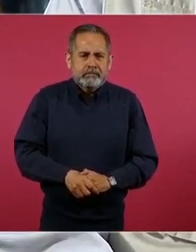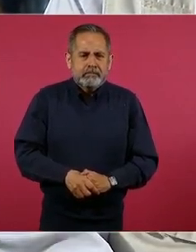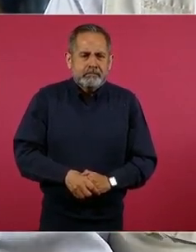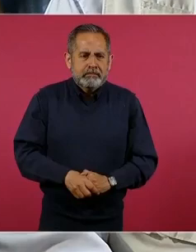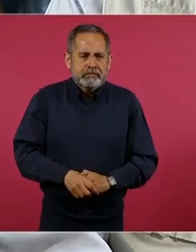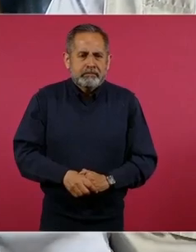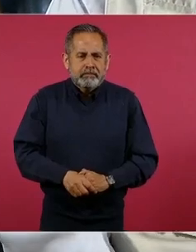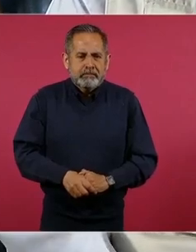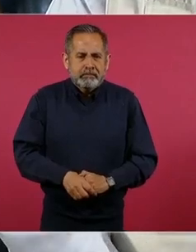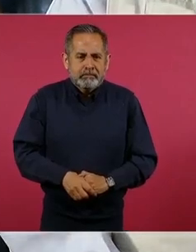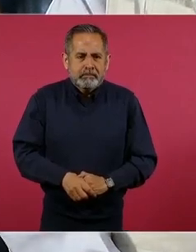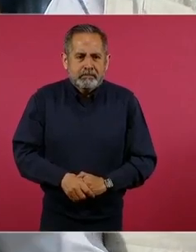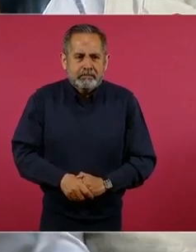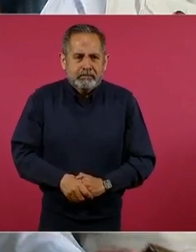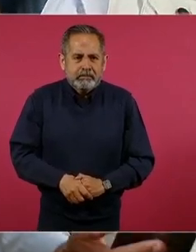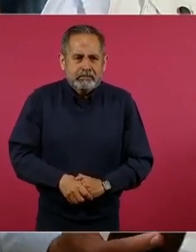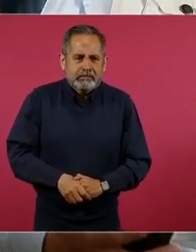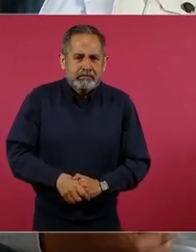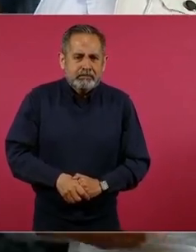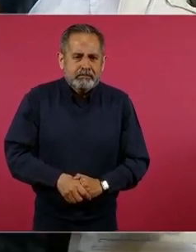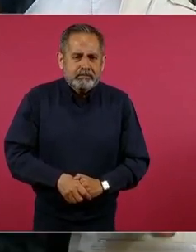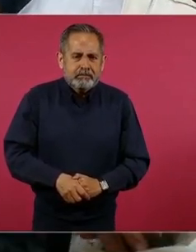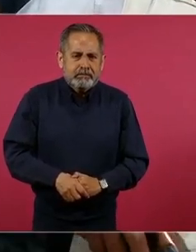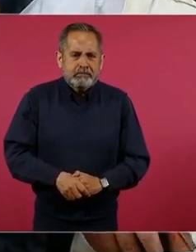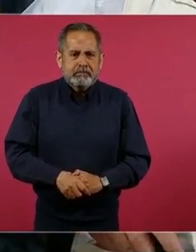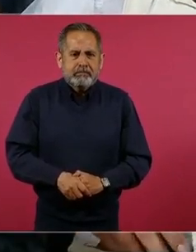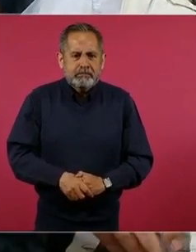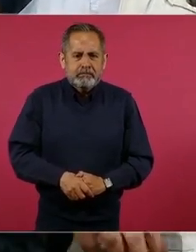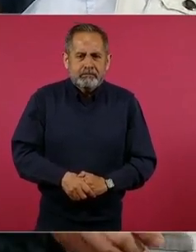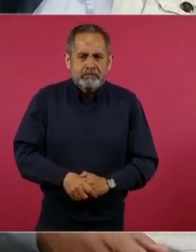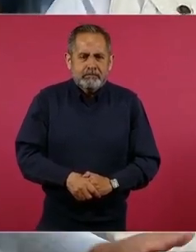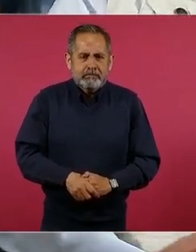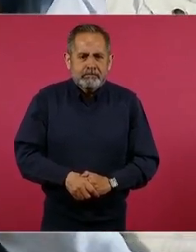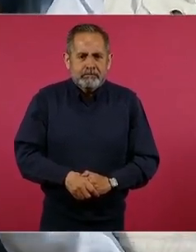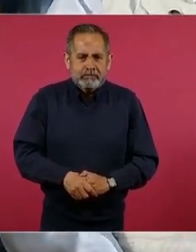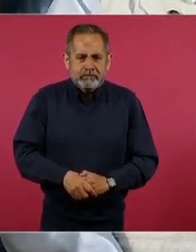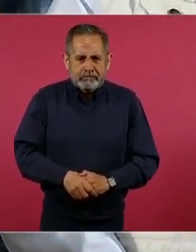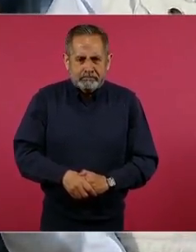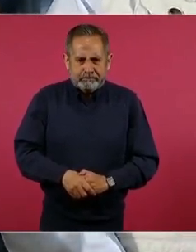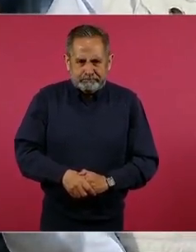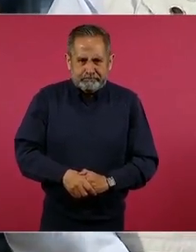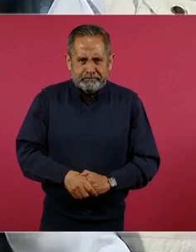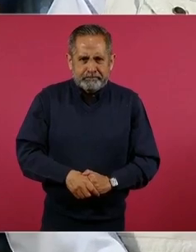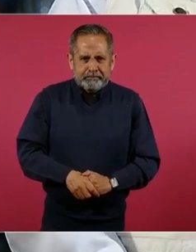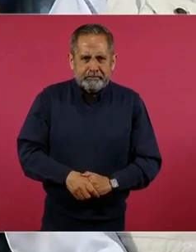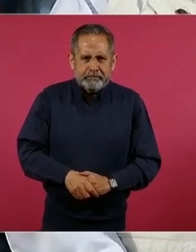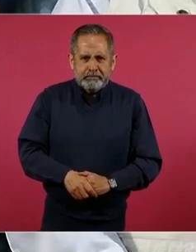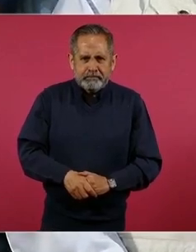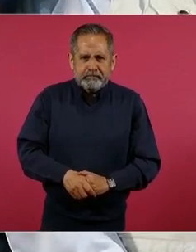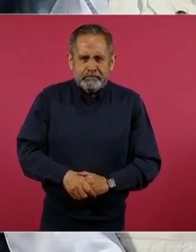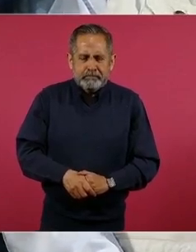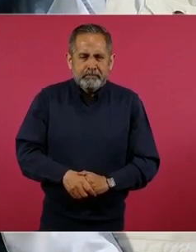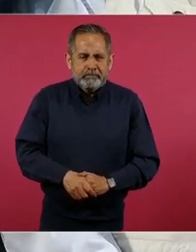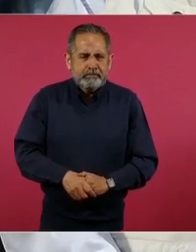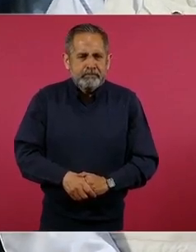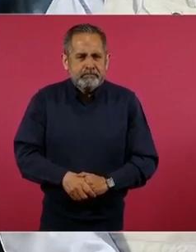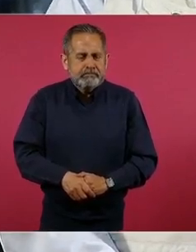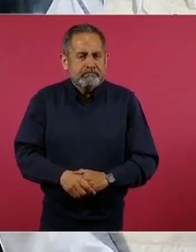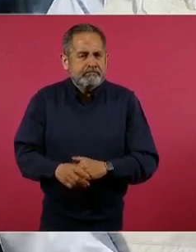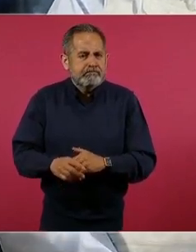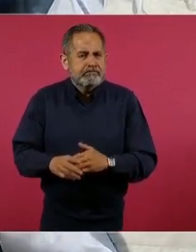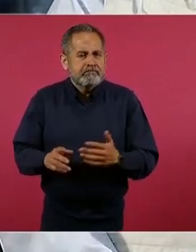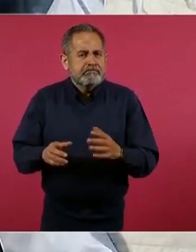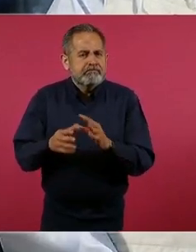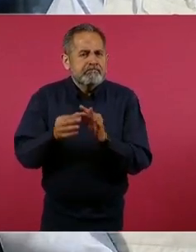juez que estaba dando instrucciones y se le veía la esclava de oro, ¿no? Era una esclava así grande, y los propios internautas eran los que hacían